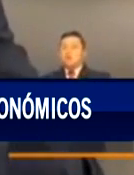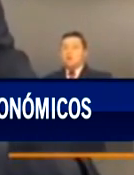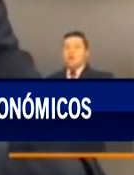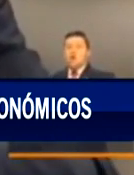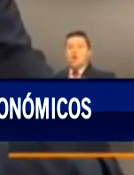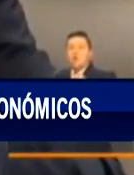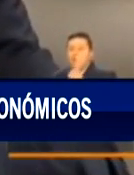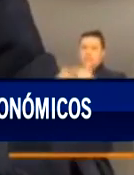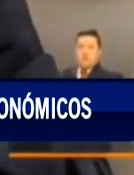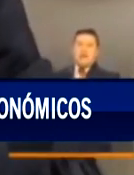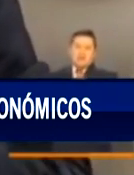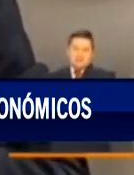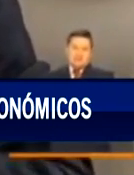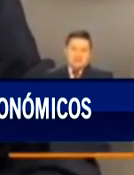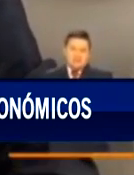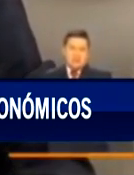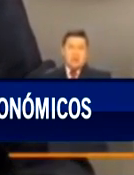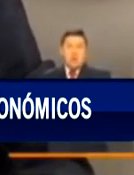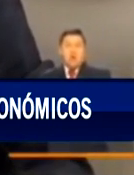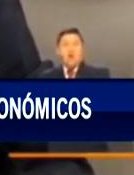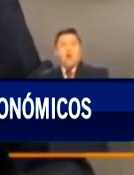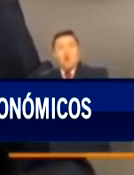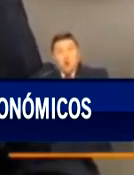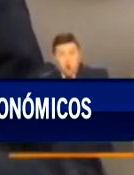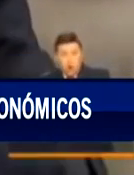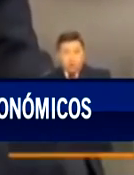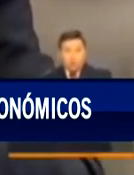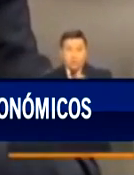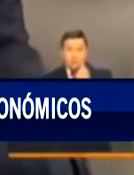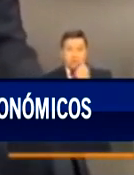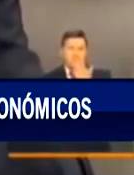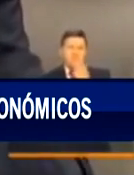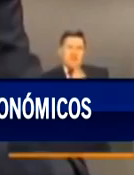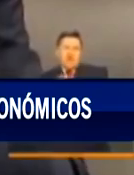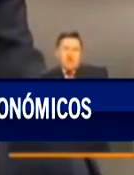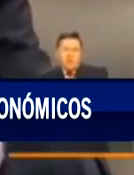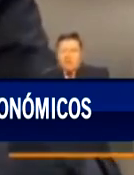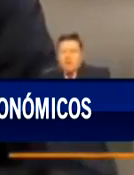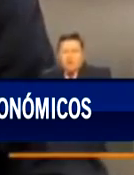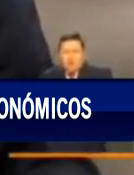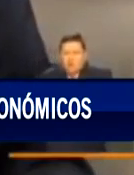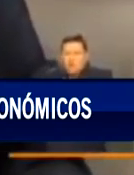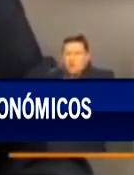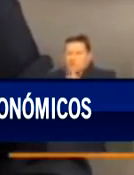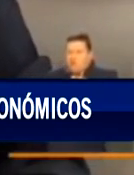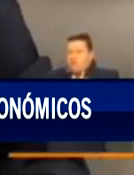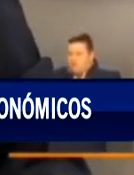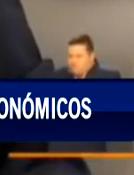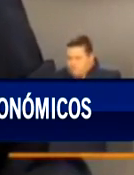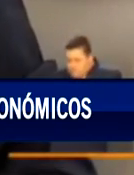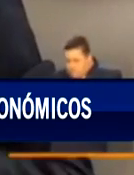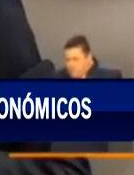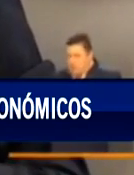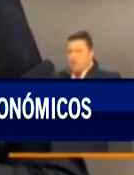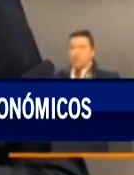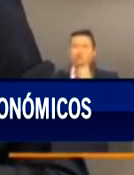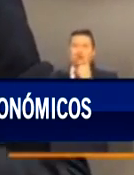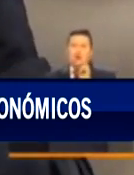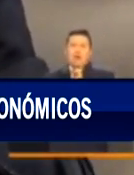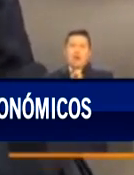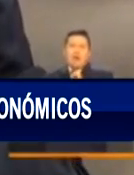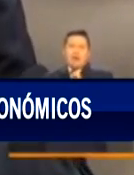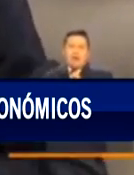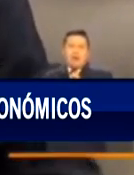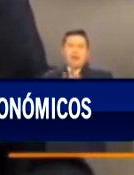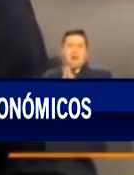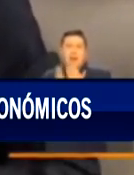al consumidor final. Y en comercio al por menor, al detal, al usuario, al consumidor, entrarían los sectores de vehículos,